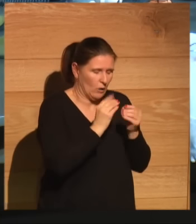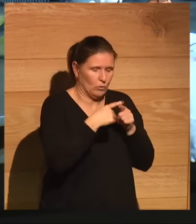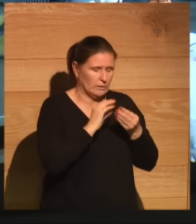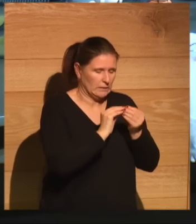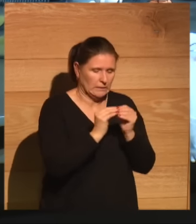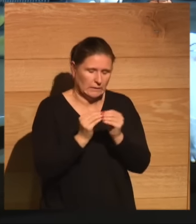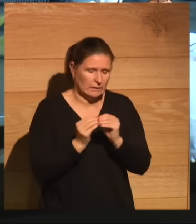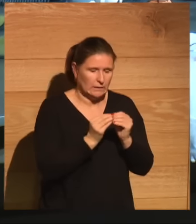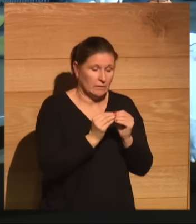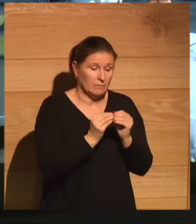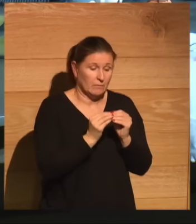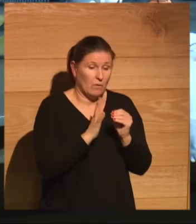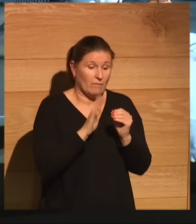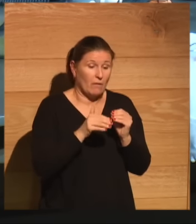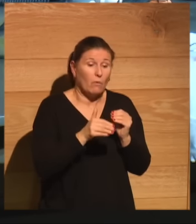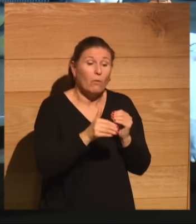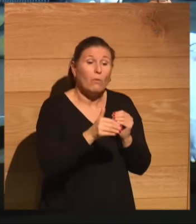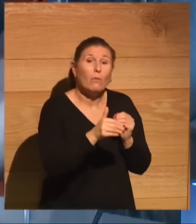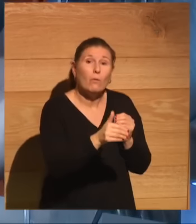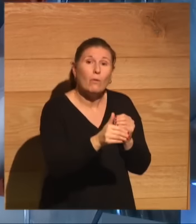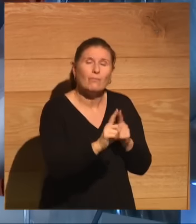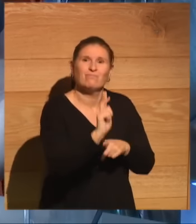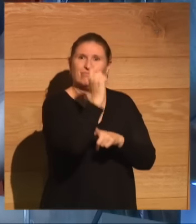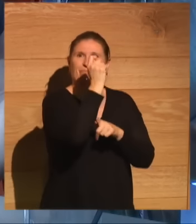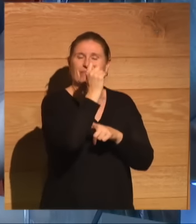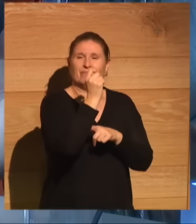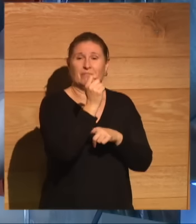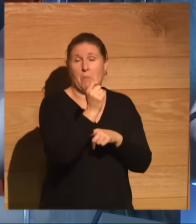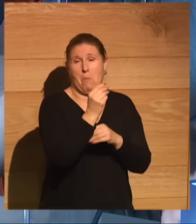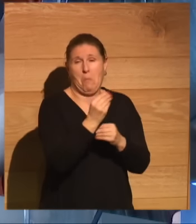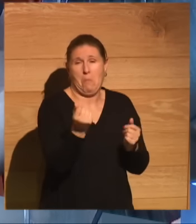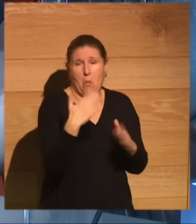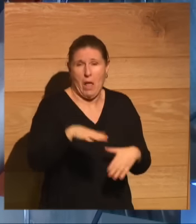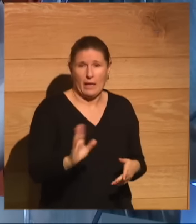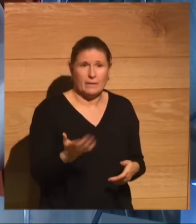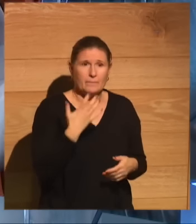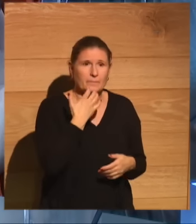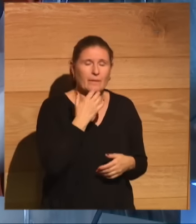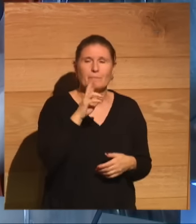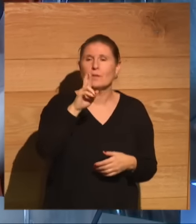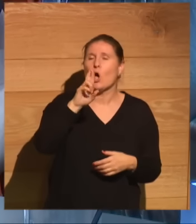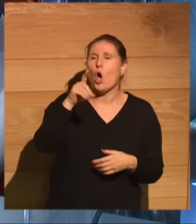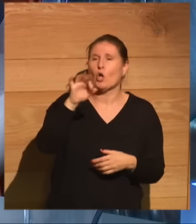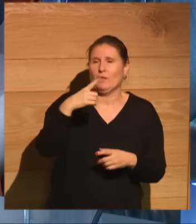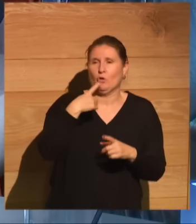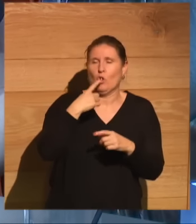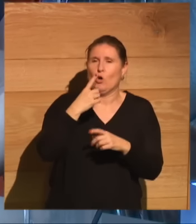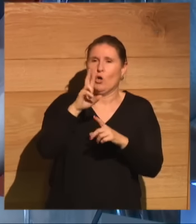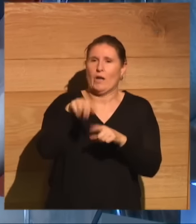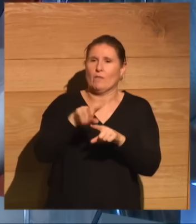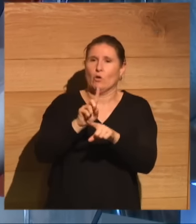cosas me llevarán o no me llevarán al sitio. No quiero quitarle la razón a Rodrigo y yo no lo voy a hacer, lo va a hacer Tim Burton.